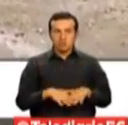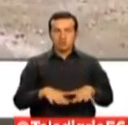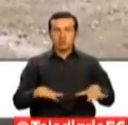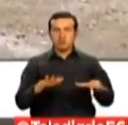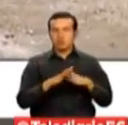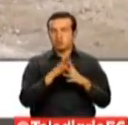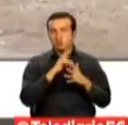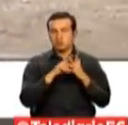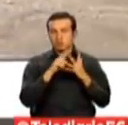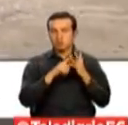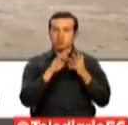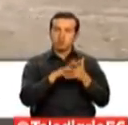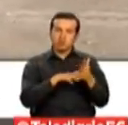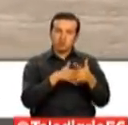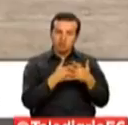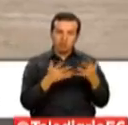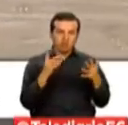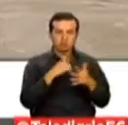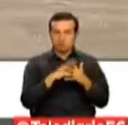en diferentes horarios,